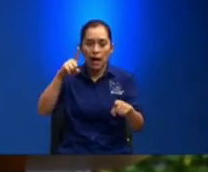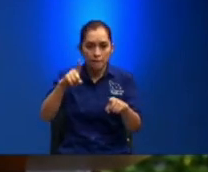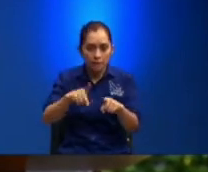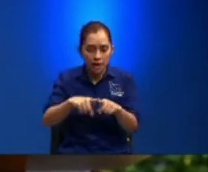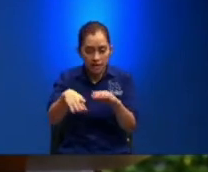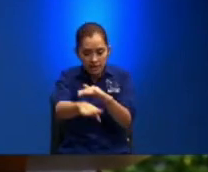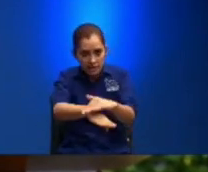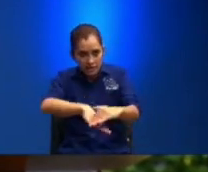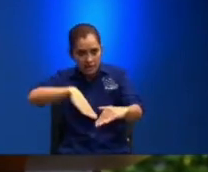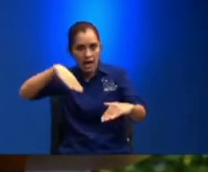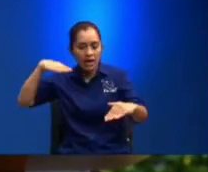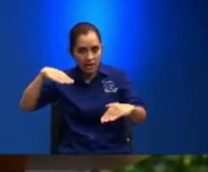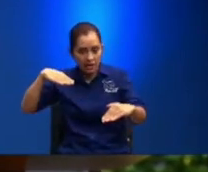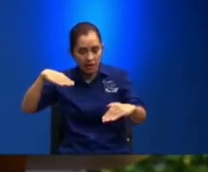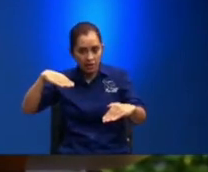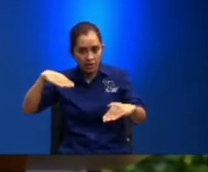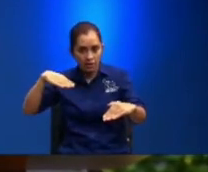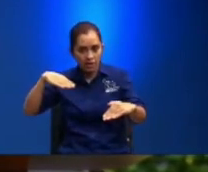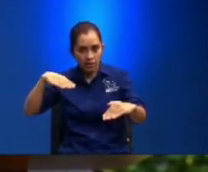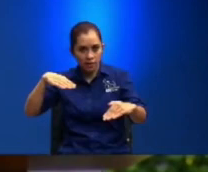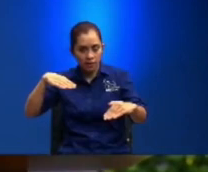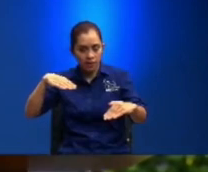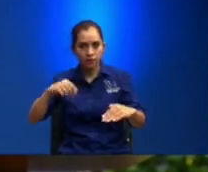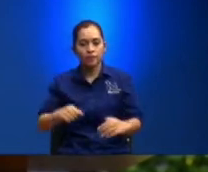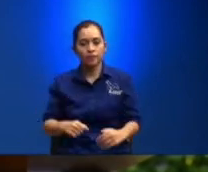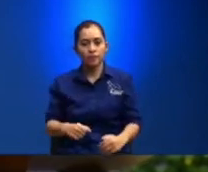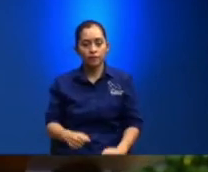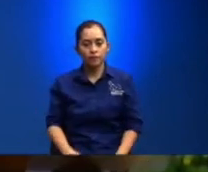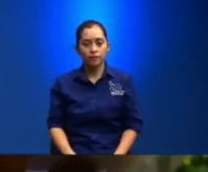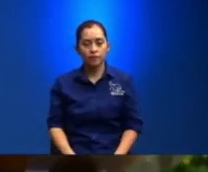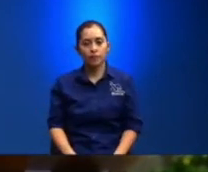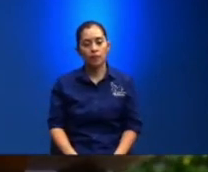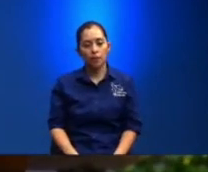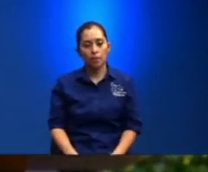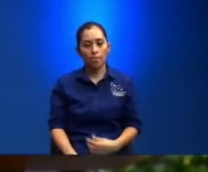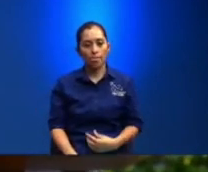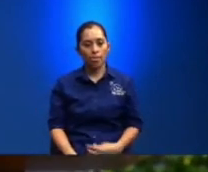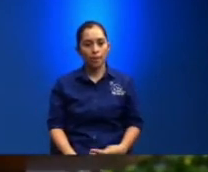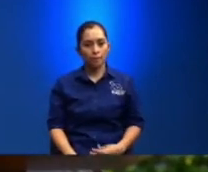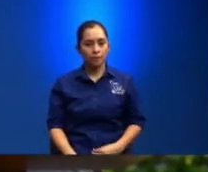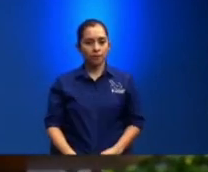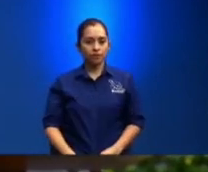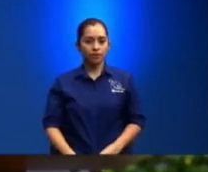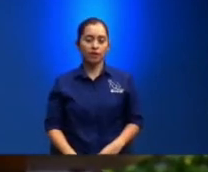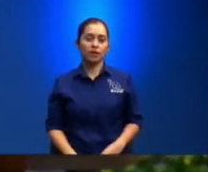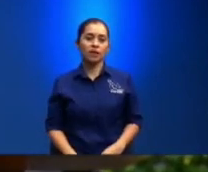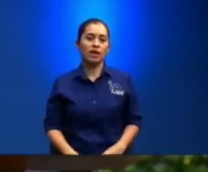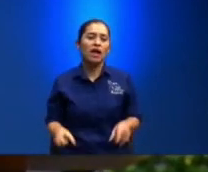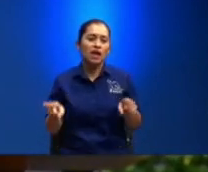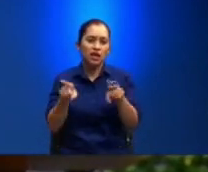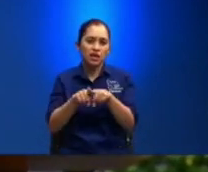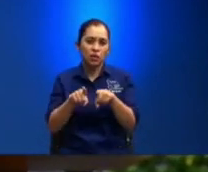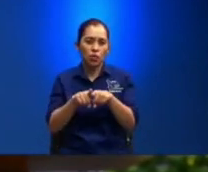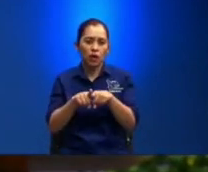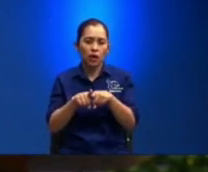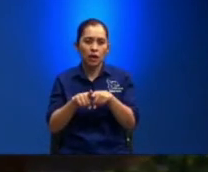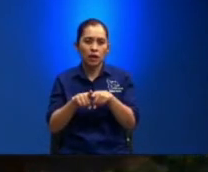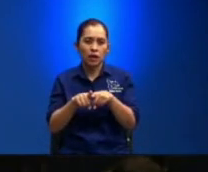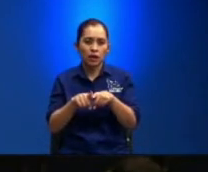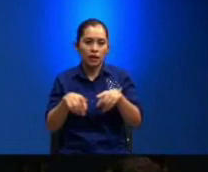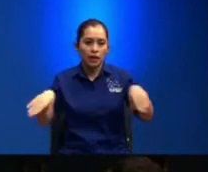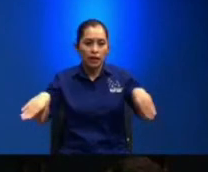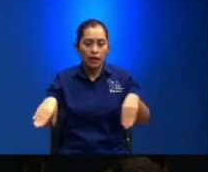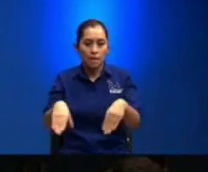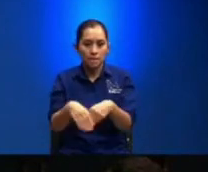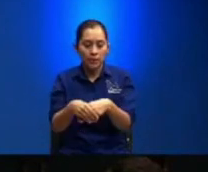ese país tiene que salir debe le debe ponerle el ejemplo que a mí yo lo uso y de él